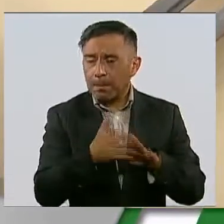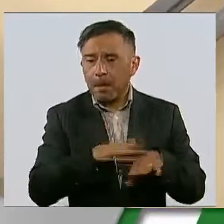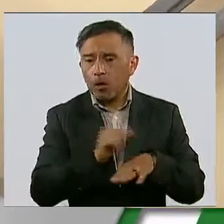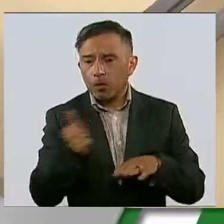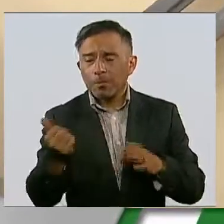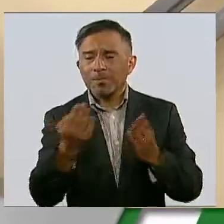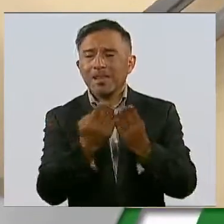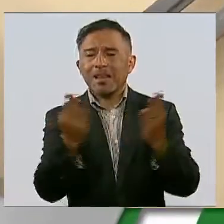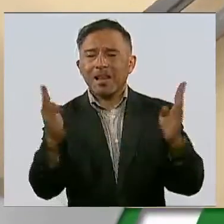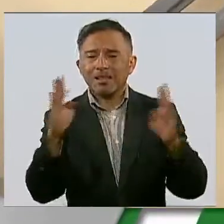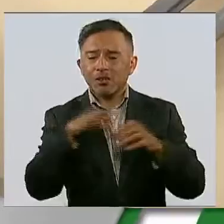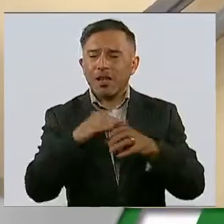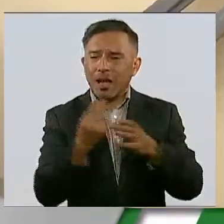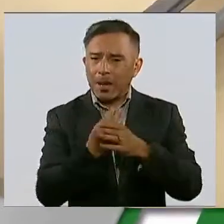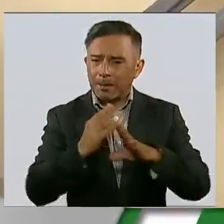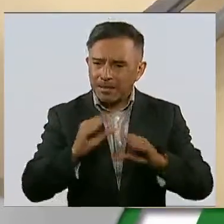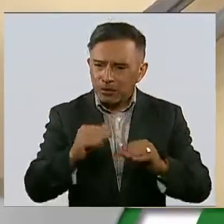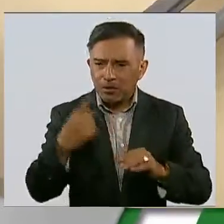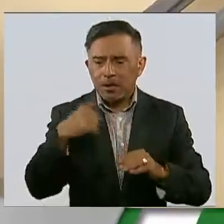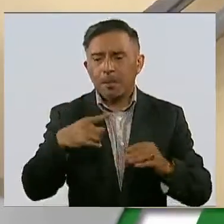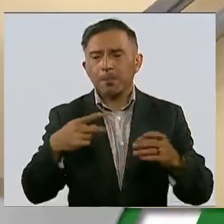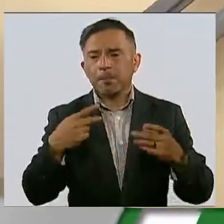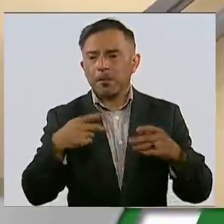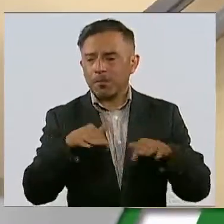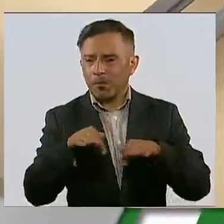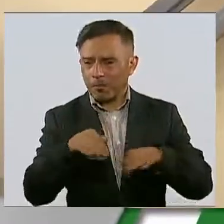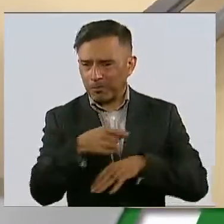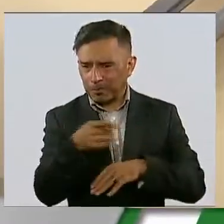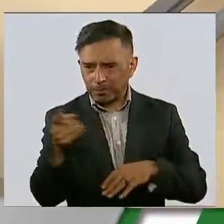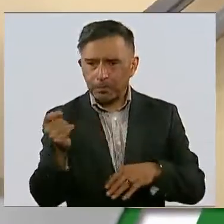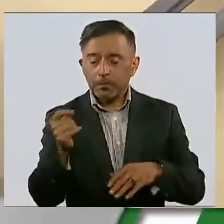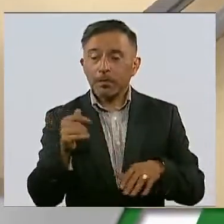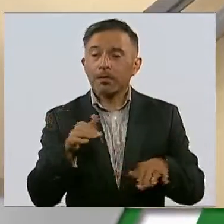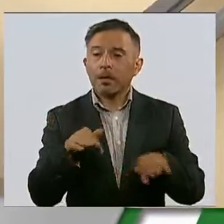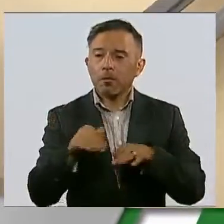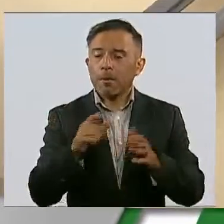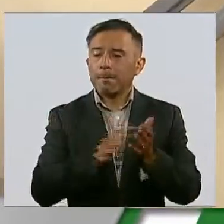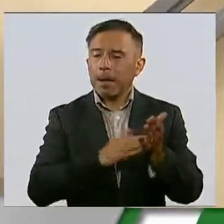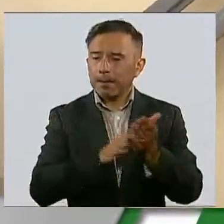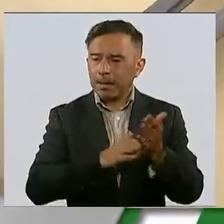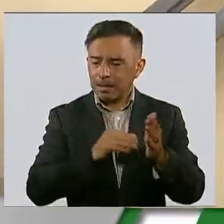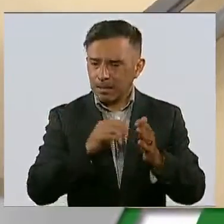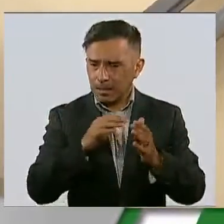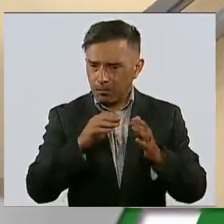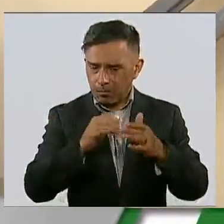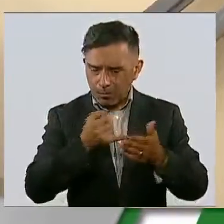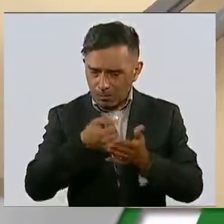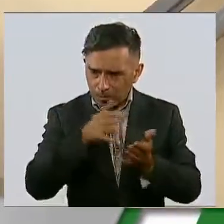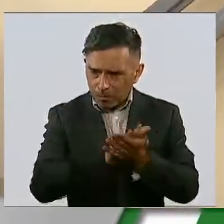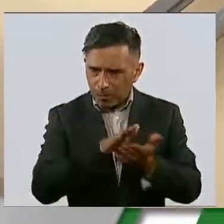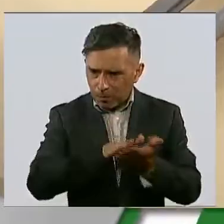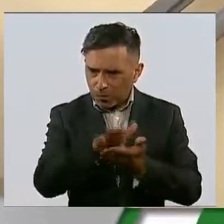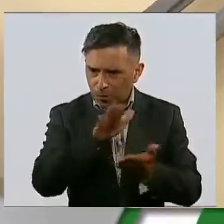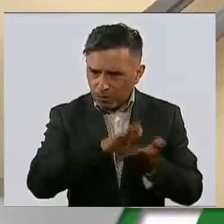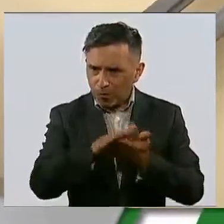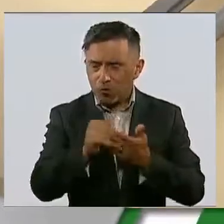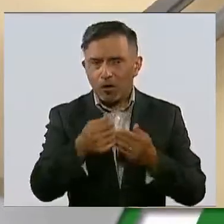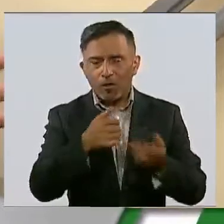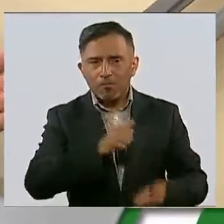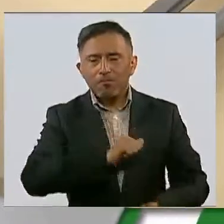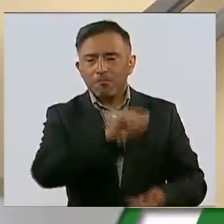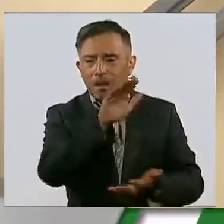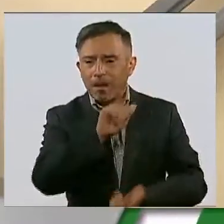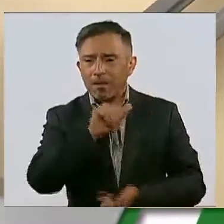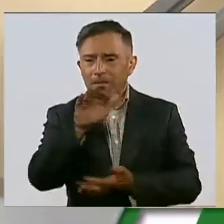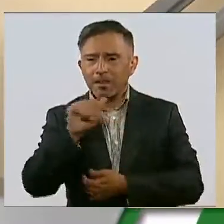casillas, capacitar, insacular a los funcionarios, elaborar las boletas, imprimirlas, mandarlas, mandar